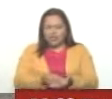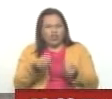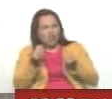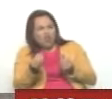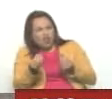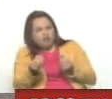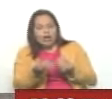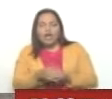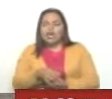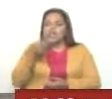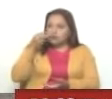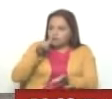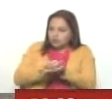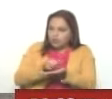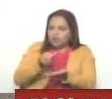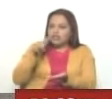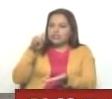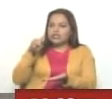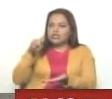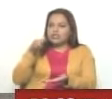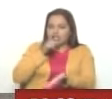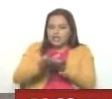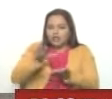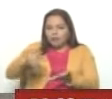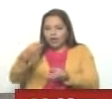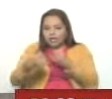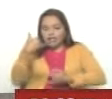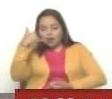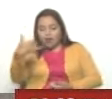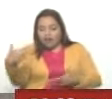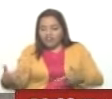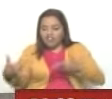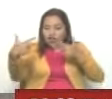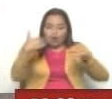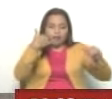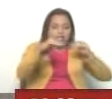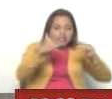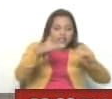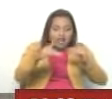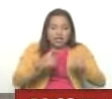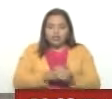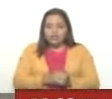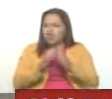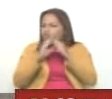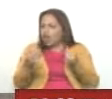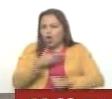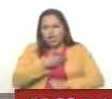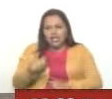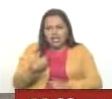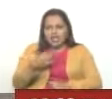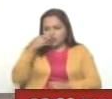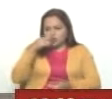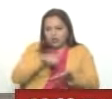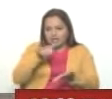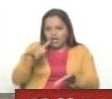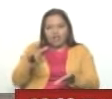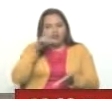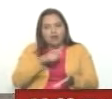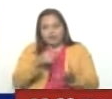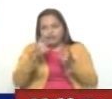consiste? Bueno, que tú puedes hacer llamadas, puedes hacer videos, puedes enviar mensajes, todo lo que tú quieras a nivel de WhatsApp, y no vamos